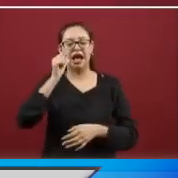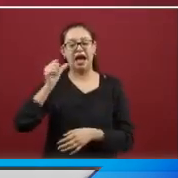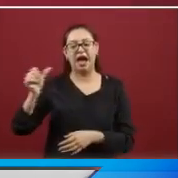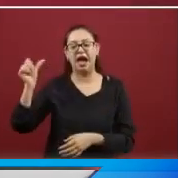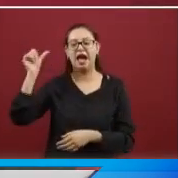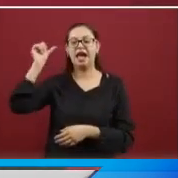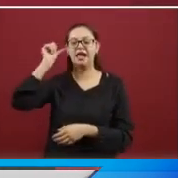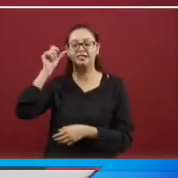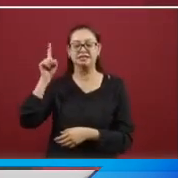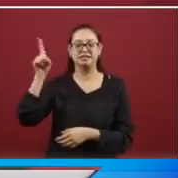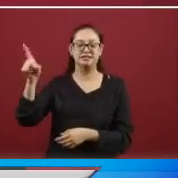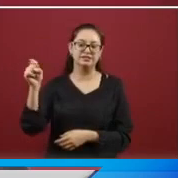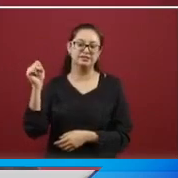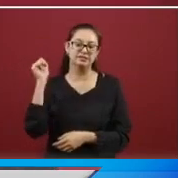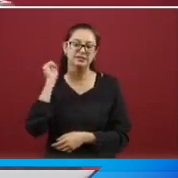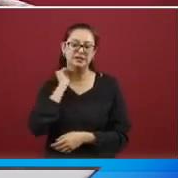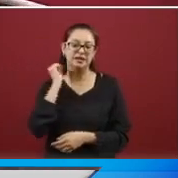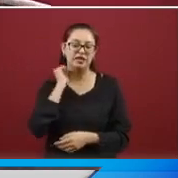ayer en el Senado